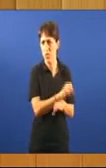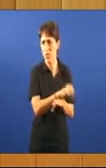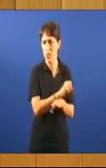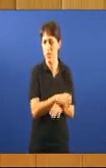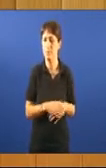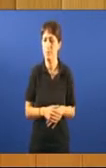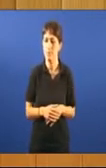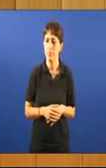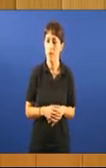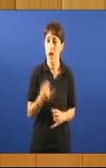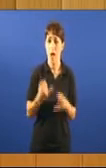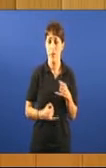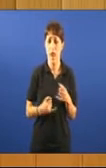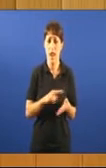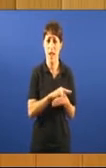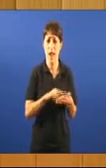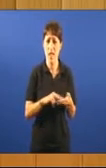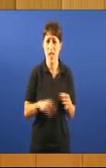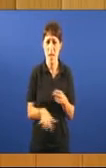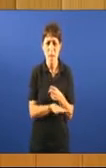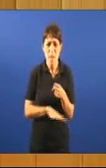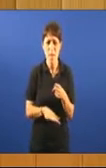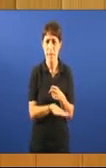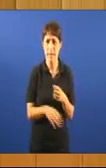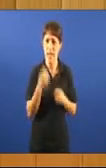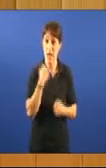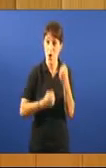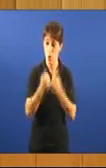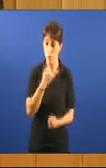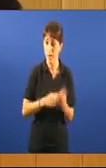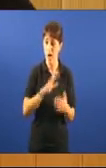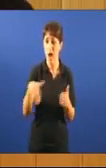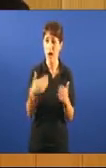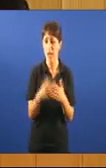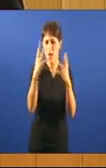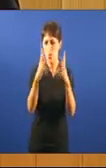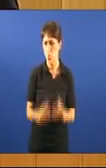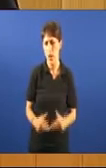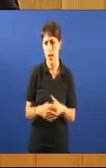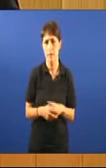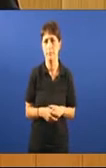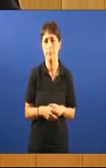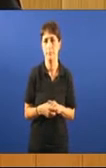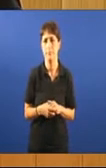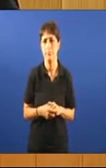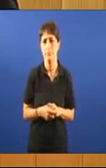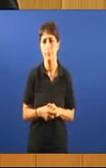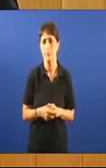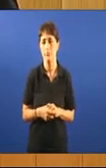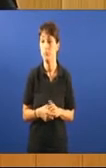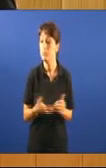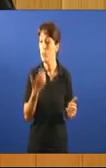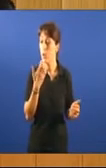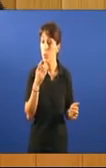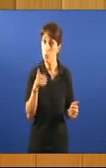da base económica deste país, a ruína económica deste país. E mire, aínda que vostede, polo